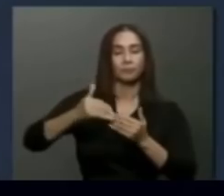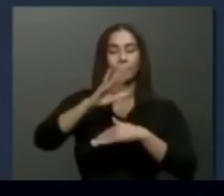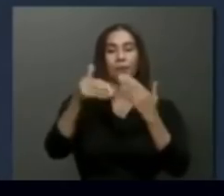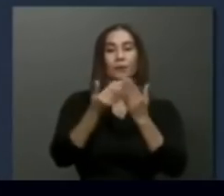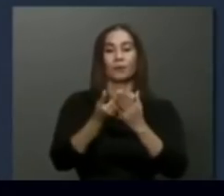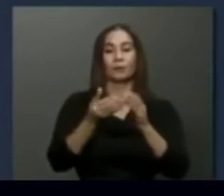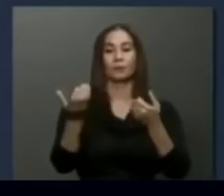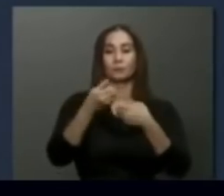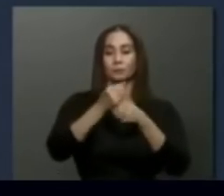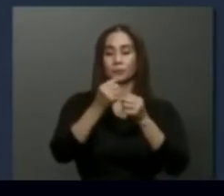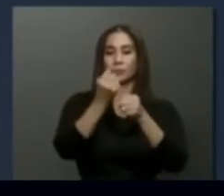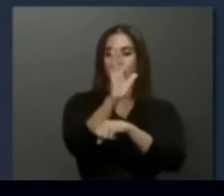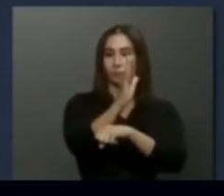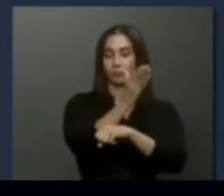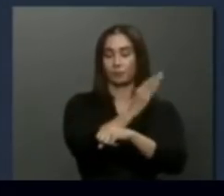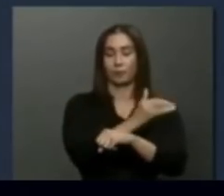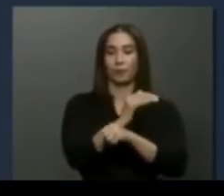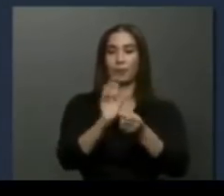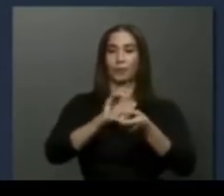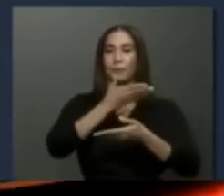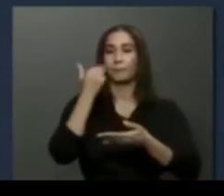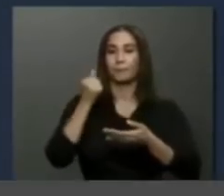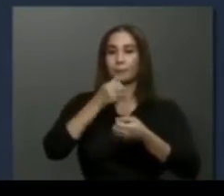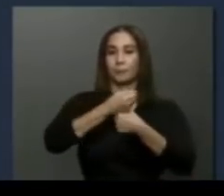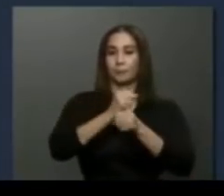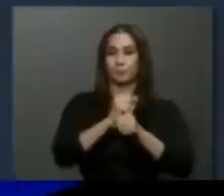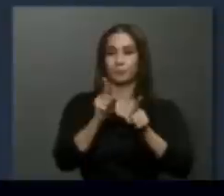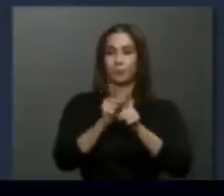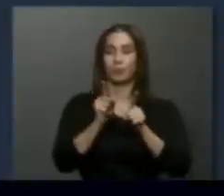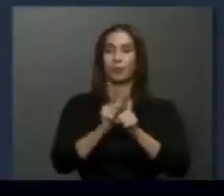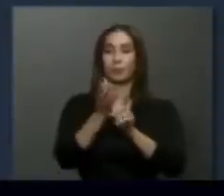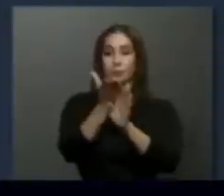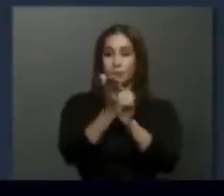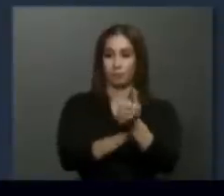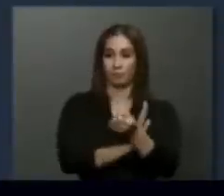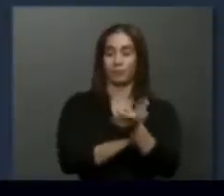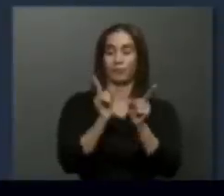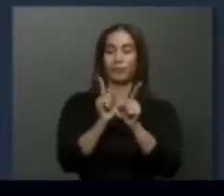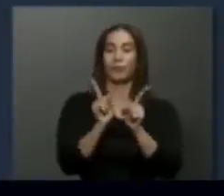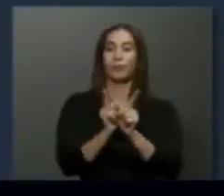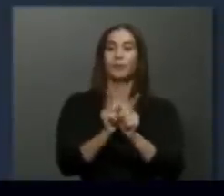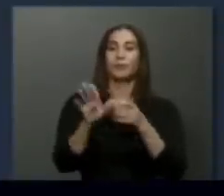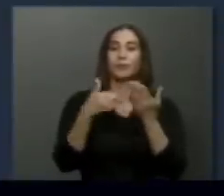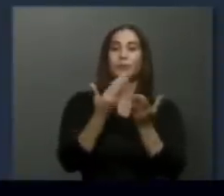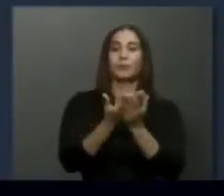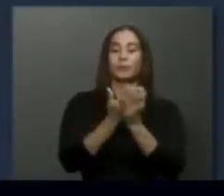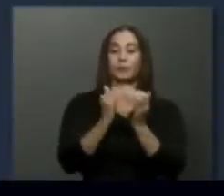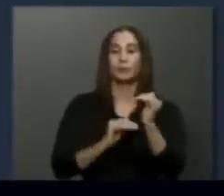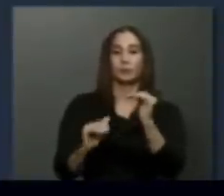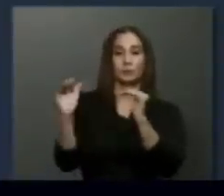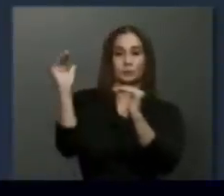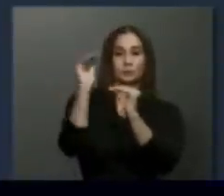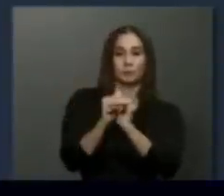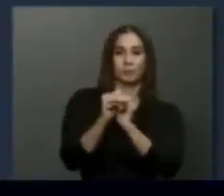todos los rubros mejorando la producción. Incluso en la parte de plátanos ha llegado a una